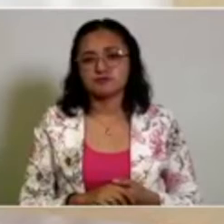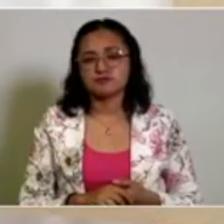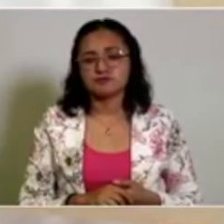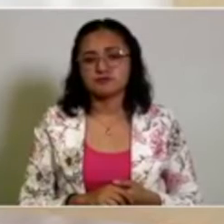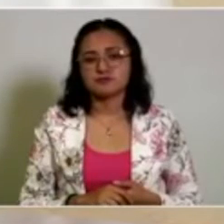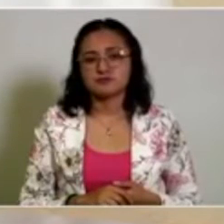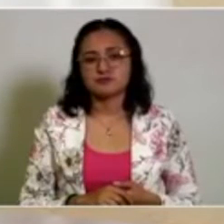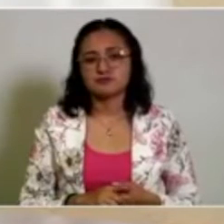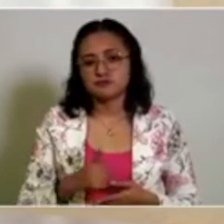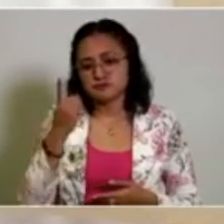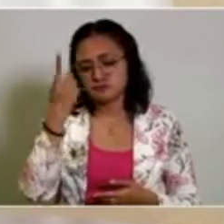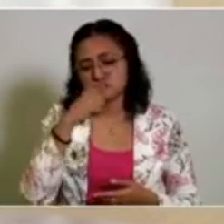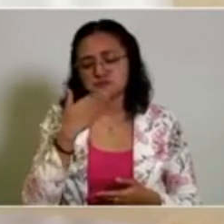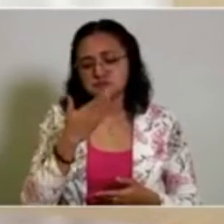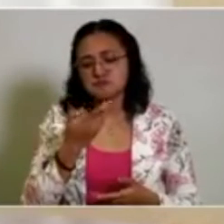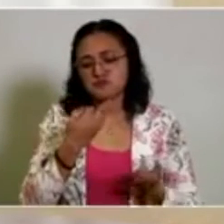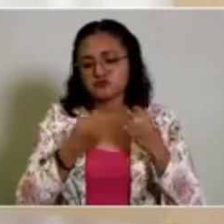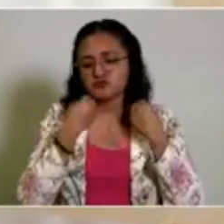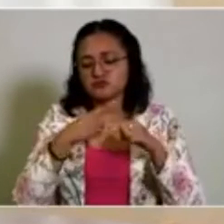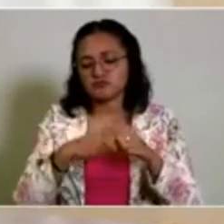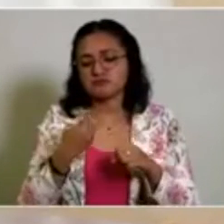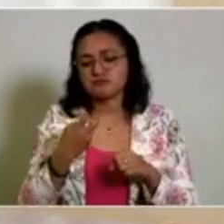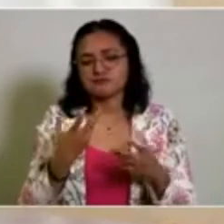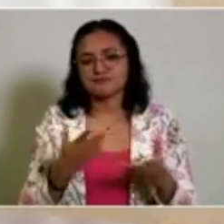para bien de la sociedad que sea eso